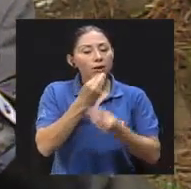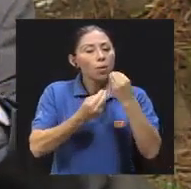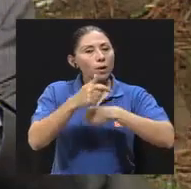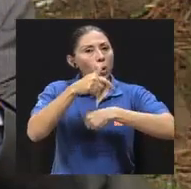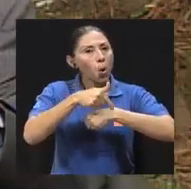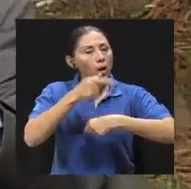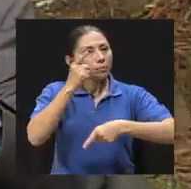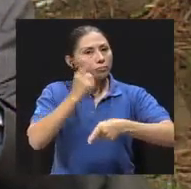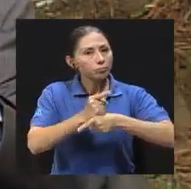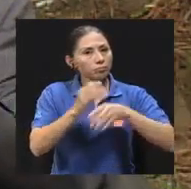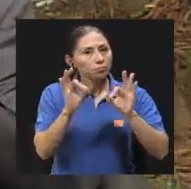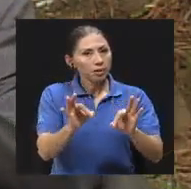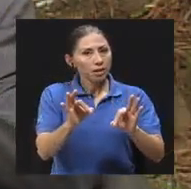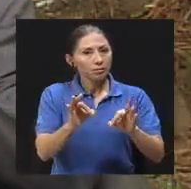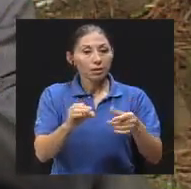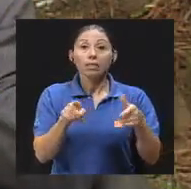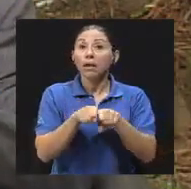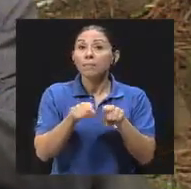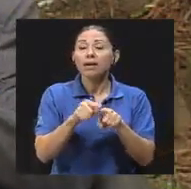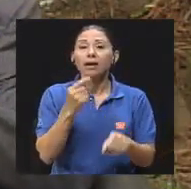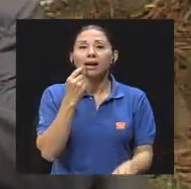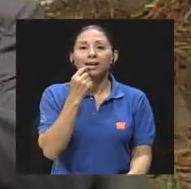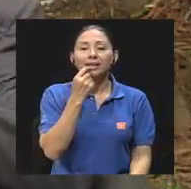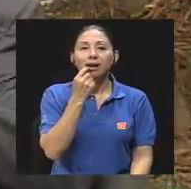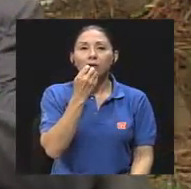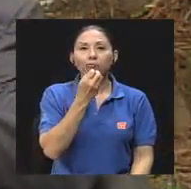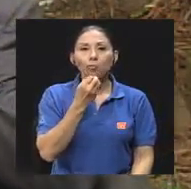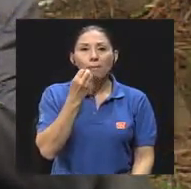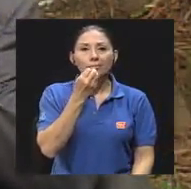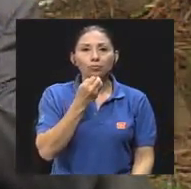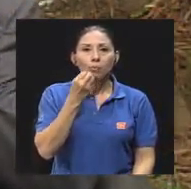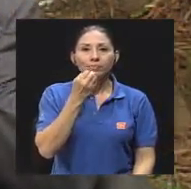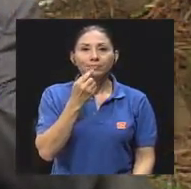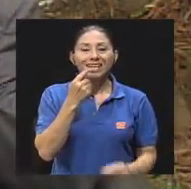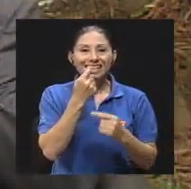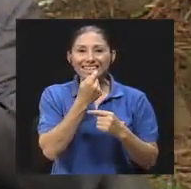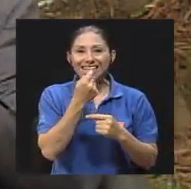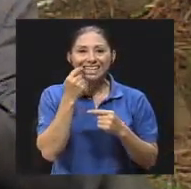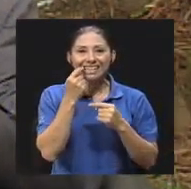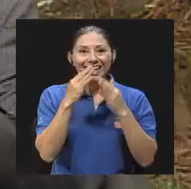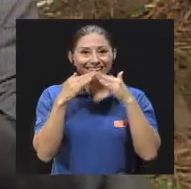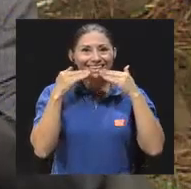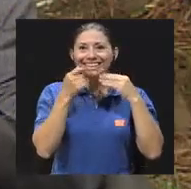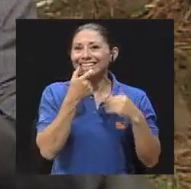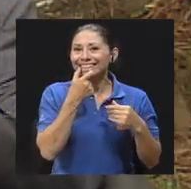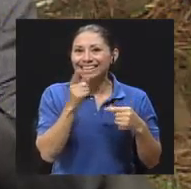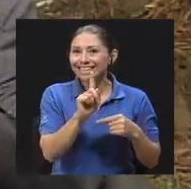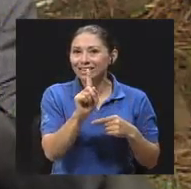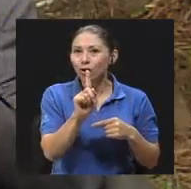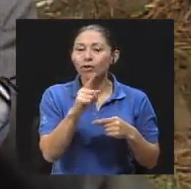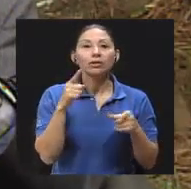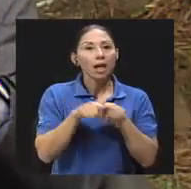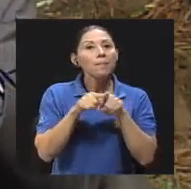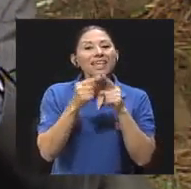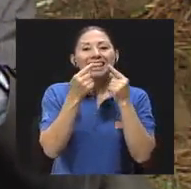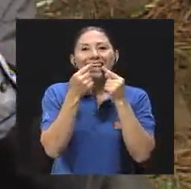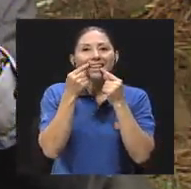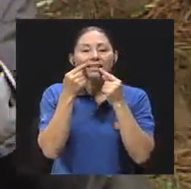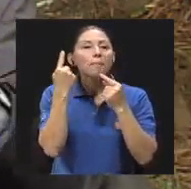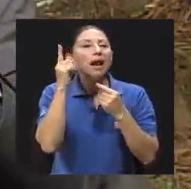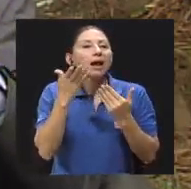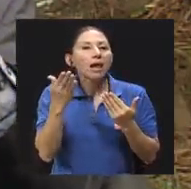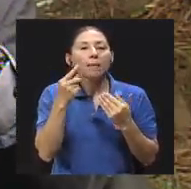horas, masticar, los dientes no solo son para la sonrisa, los dientes es un molino, es para no hacernos tragadas las cosas y el estómago